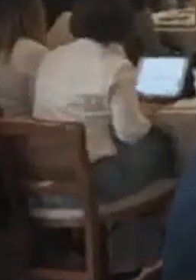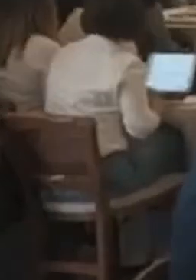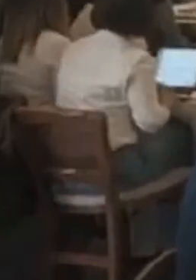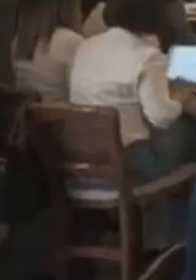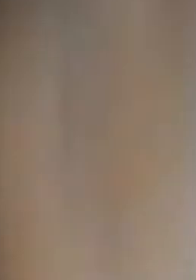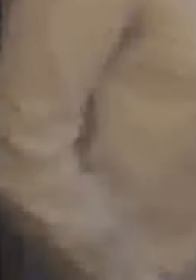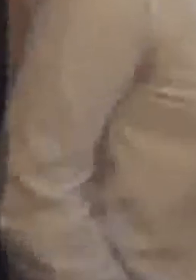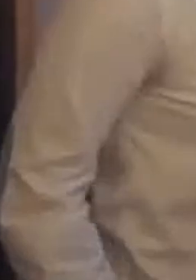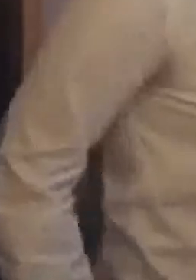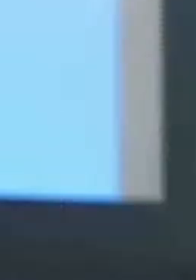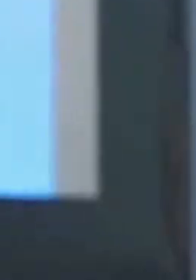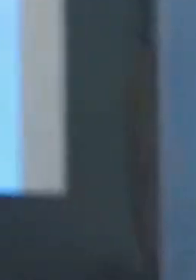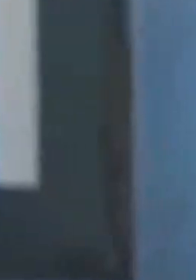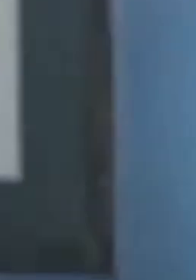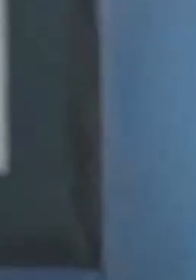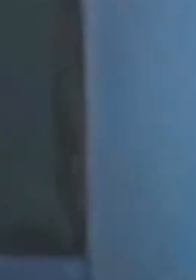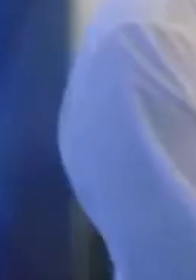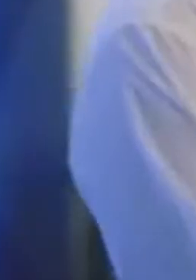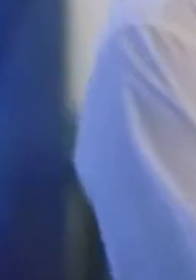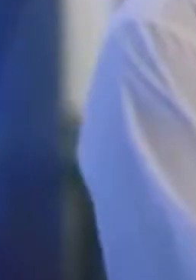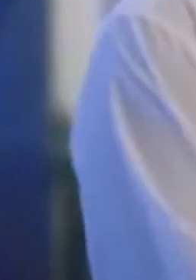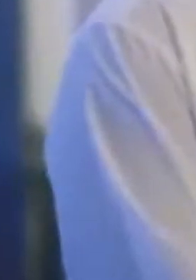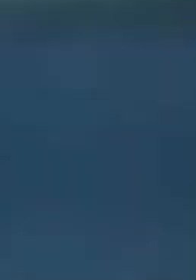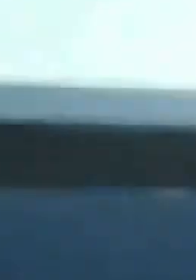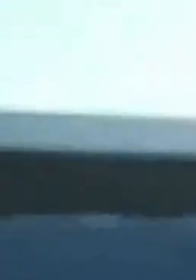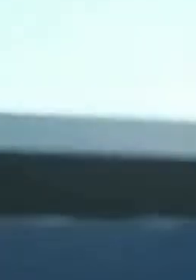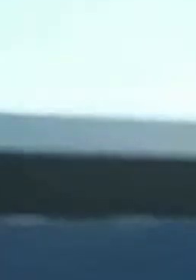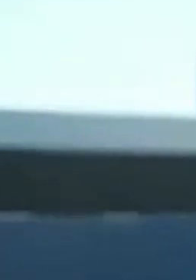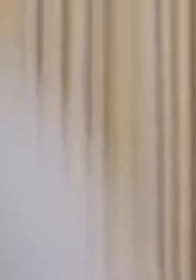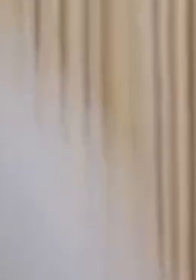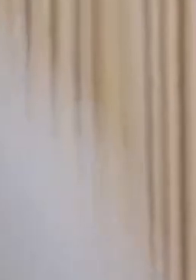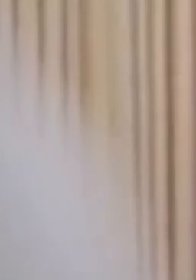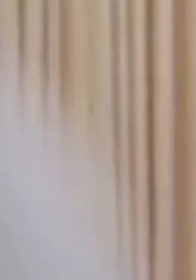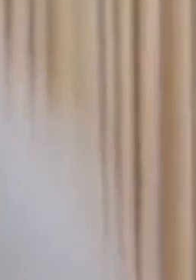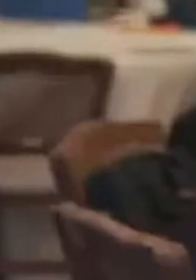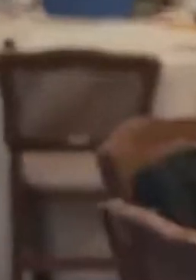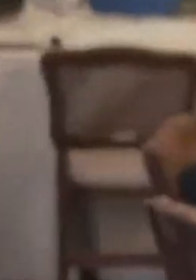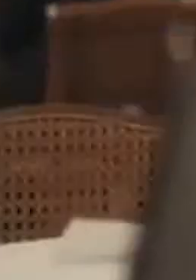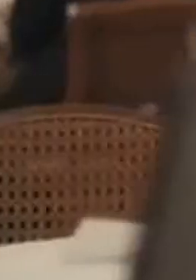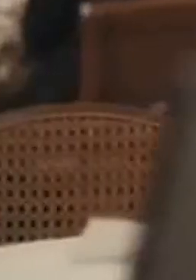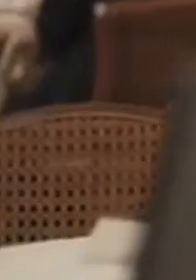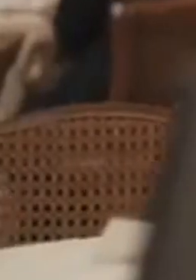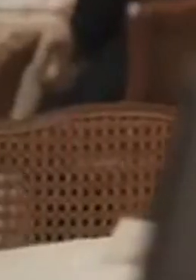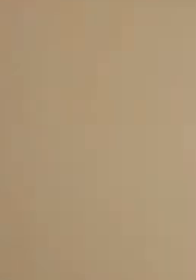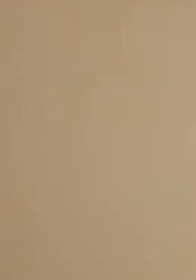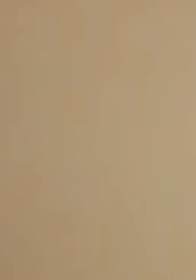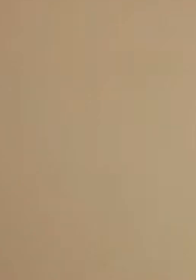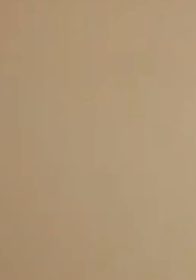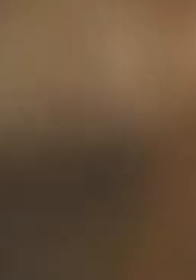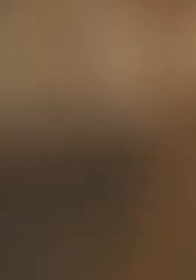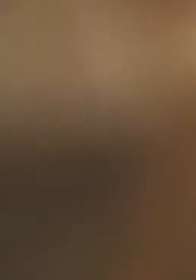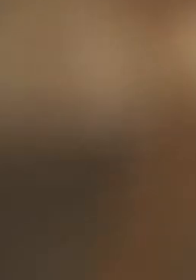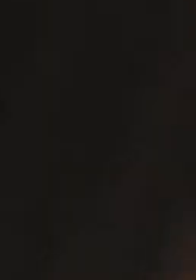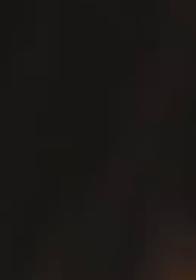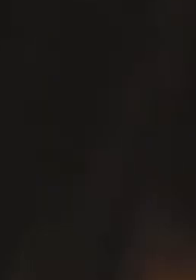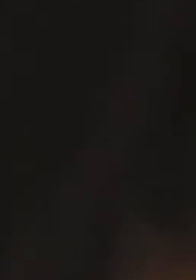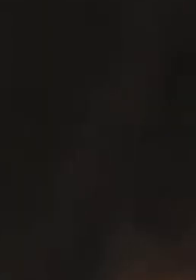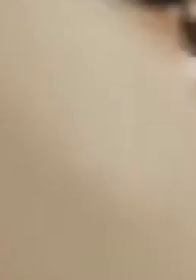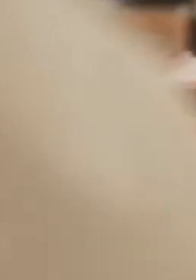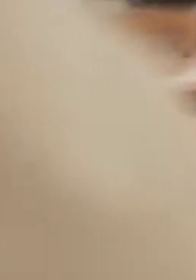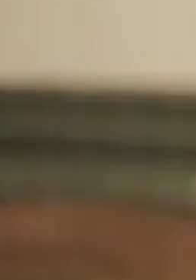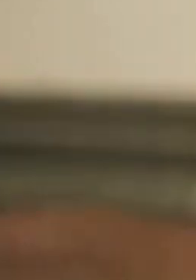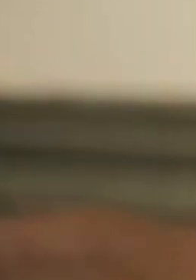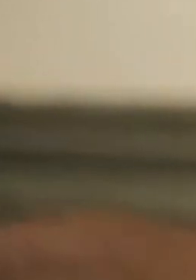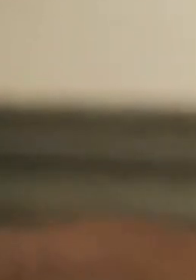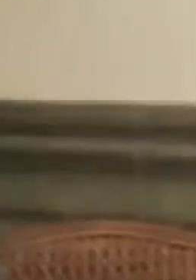junto al instituto nacional de administración pública y a la oficina gubernamental de tecnologías de la información y comunicación el primer maratón de